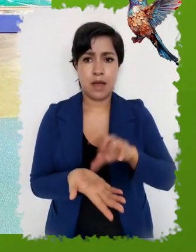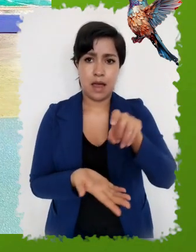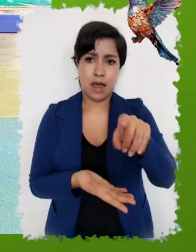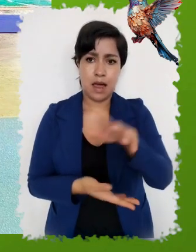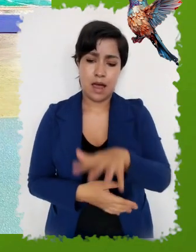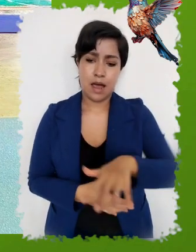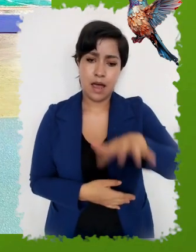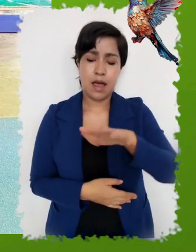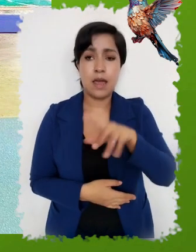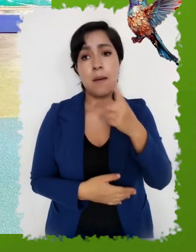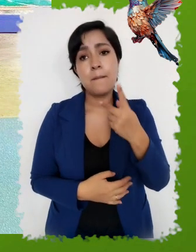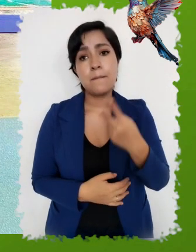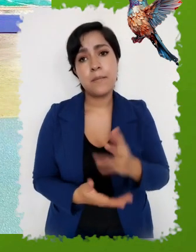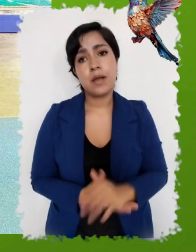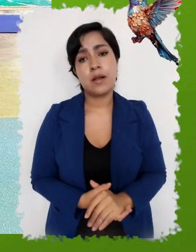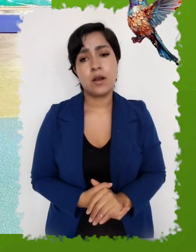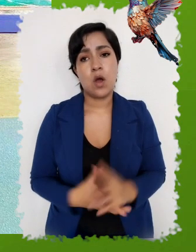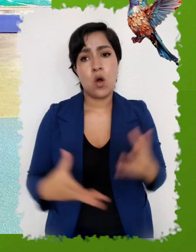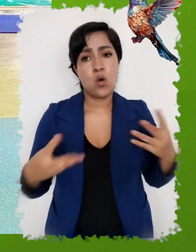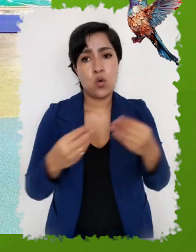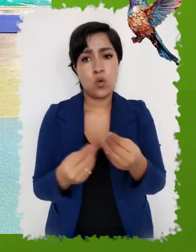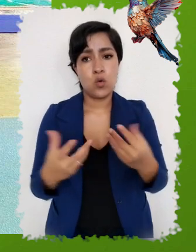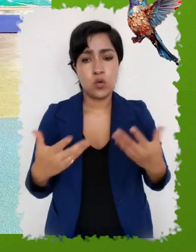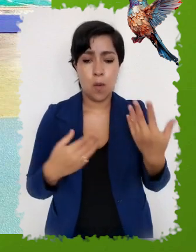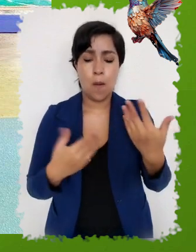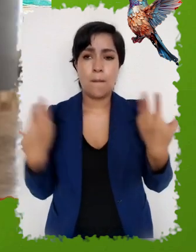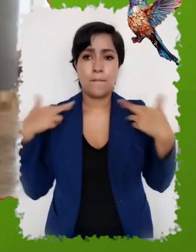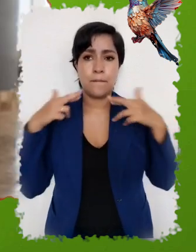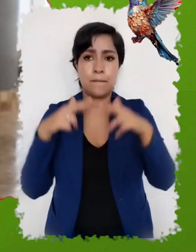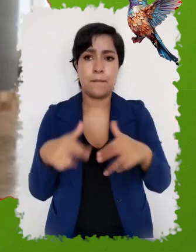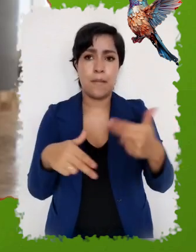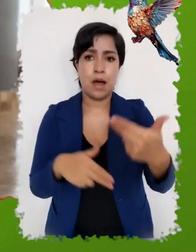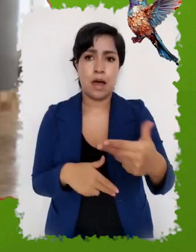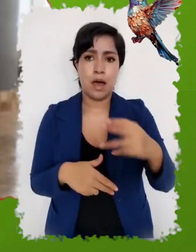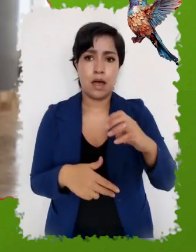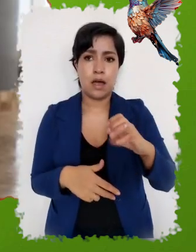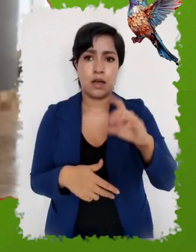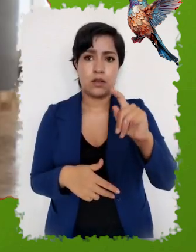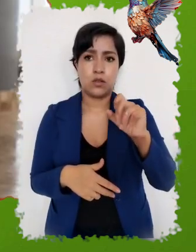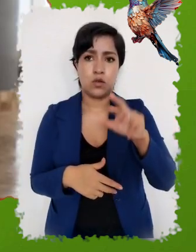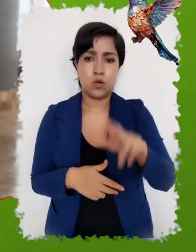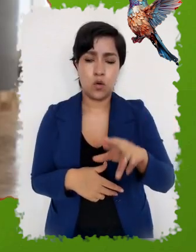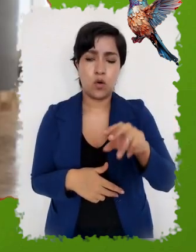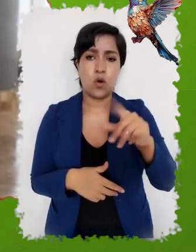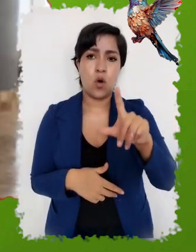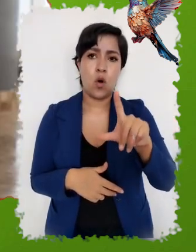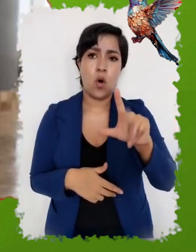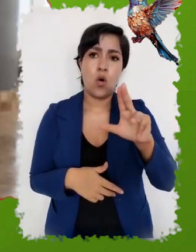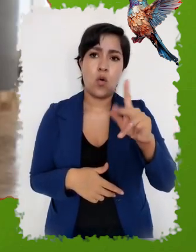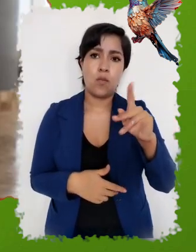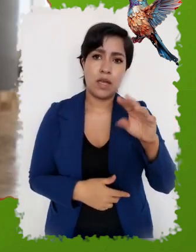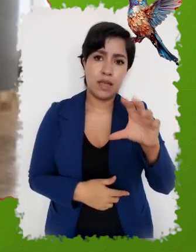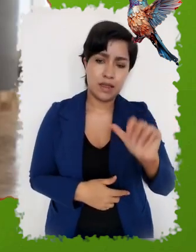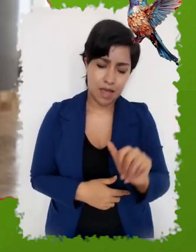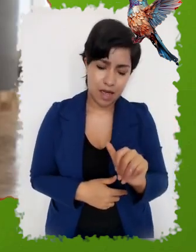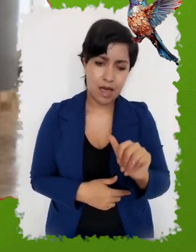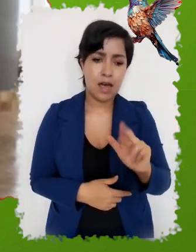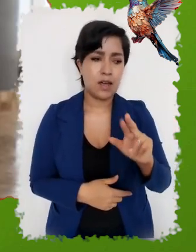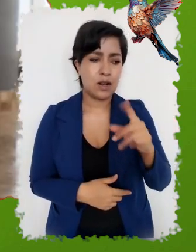donde están entrenando eh con el maestro Héctor con la maestra Lupita Ajá Ahí están entrenando